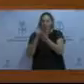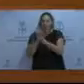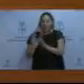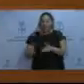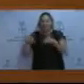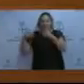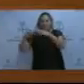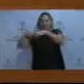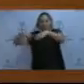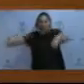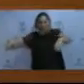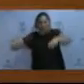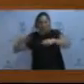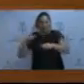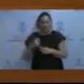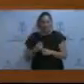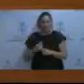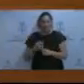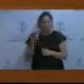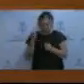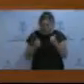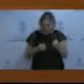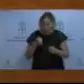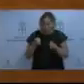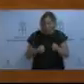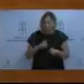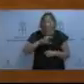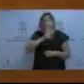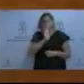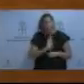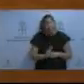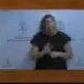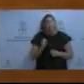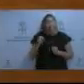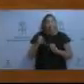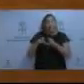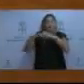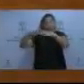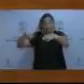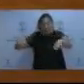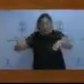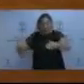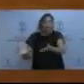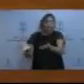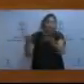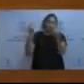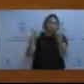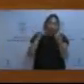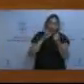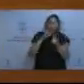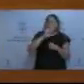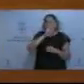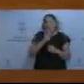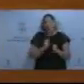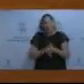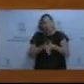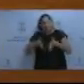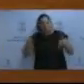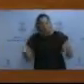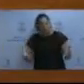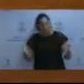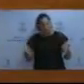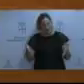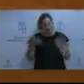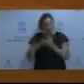corredoria con los barracones? Parece ser que los barracones que ustedes prometieron a las familias que iban a quitar, ahora los van a ampliar. Multipliquemos